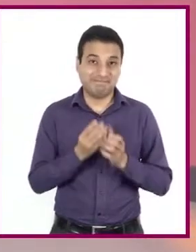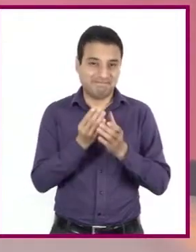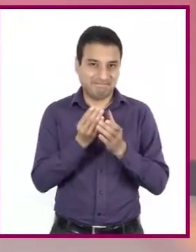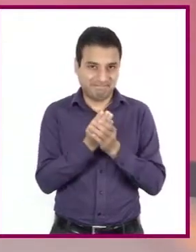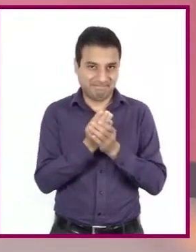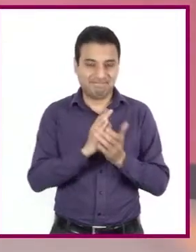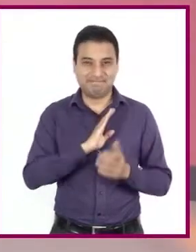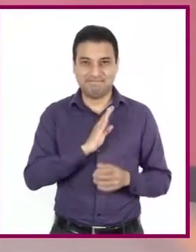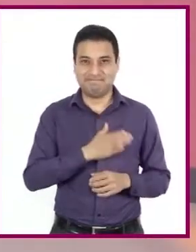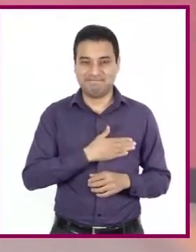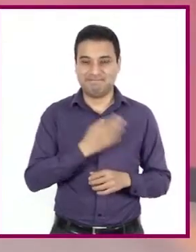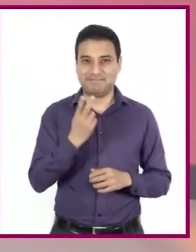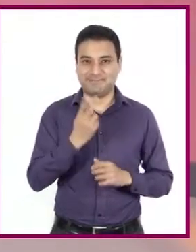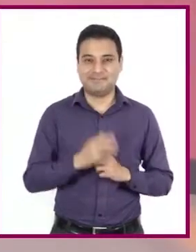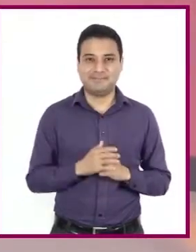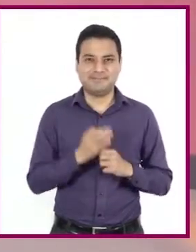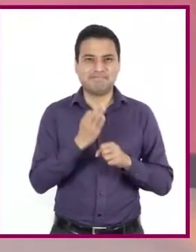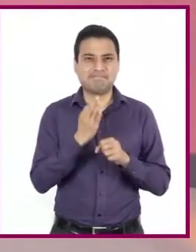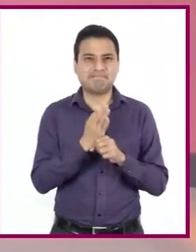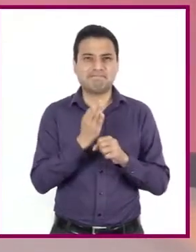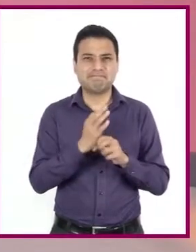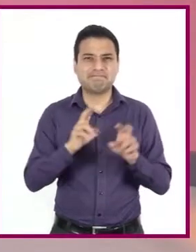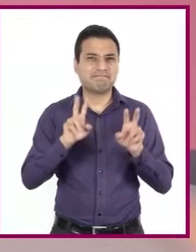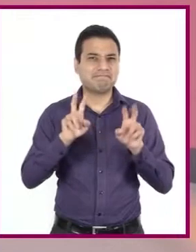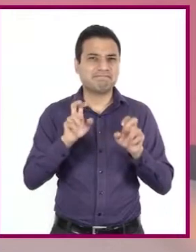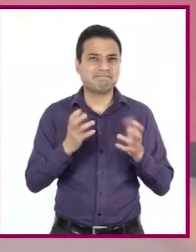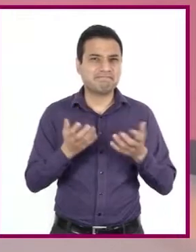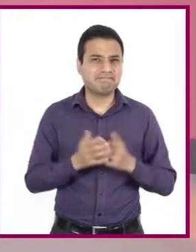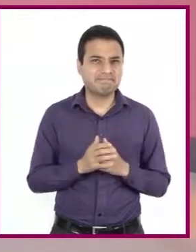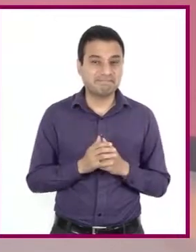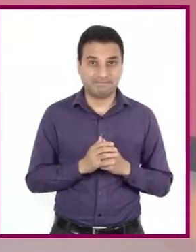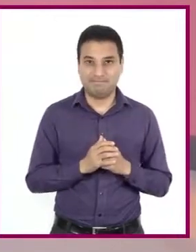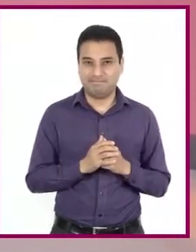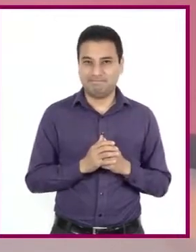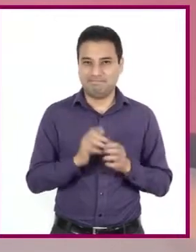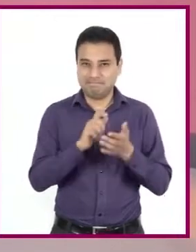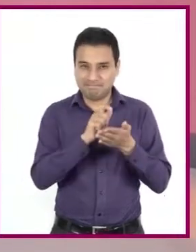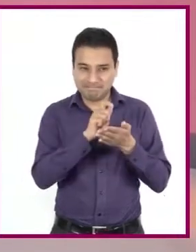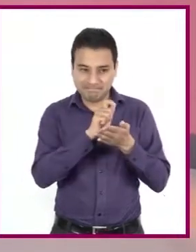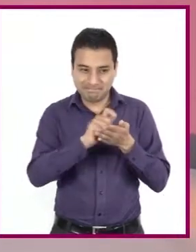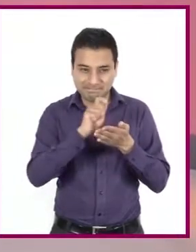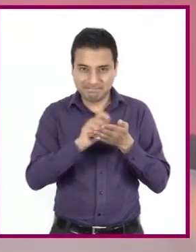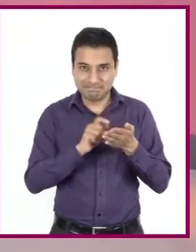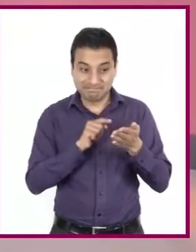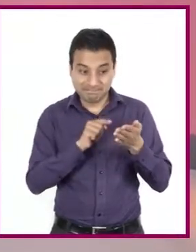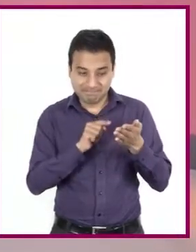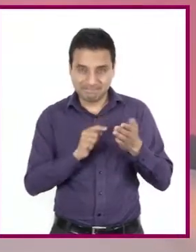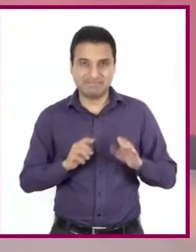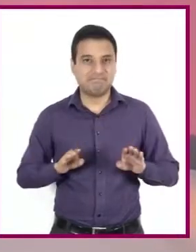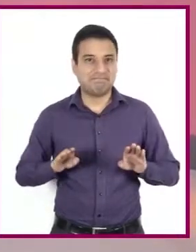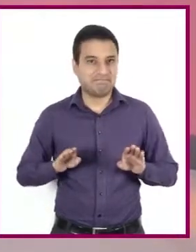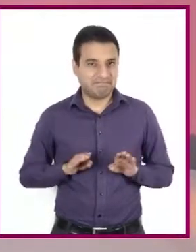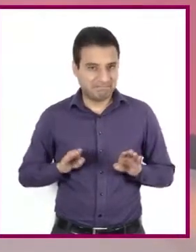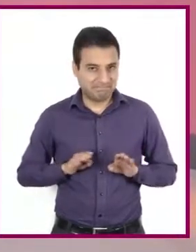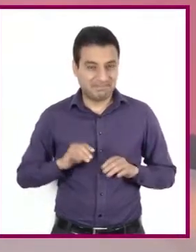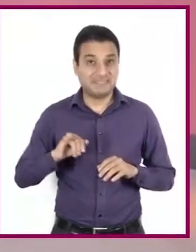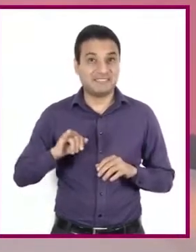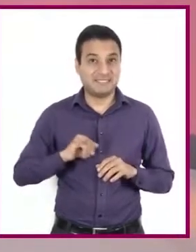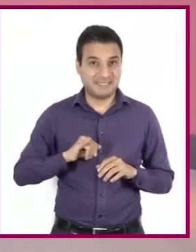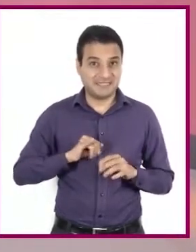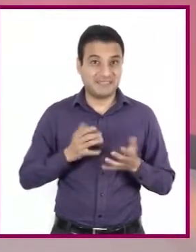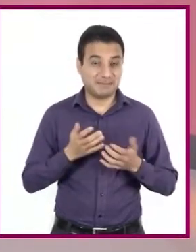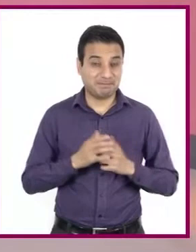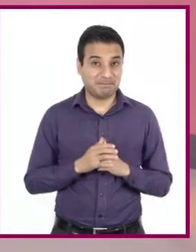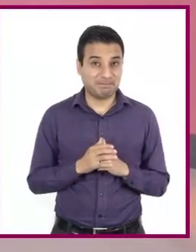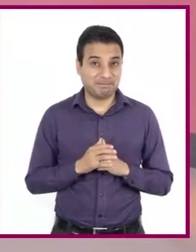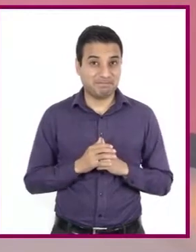2. Hoy hablaremos sobre curiosidades del lenguaje escrito. Con esto nos referimos a las variantes de letras, es